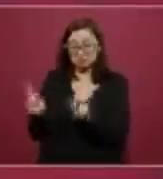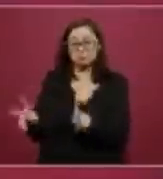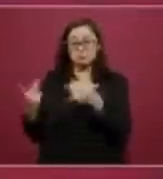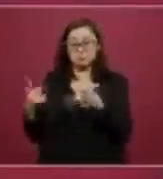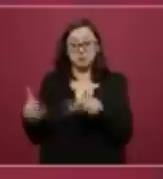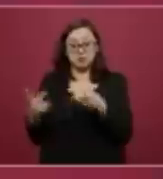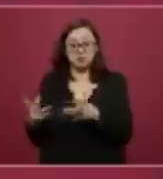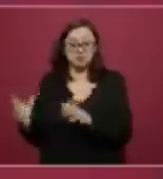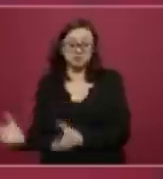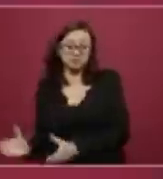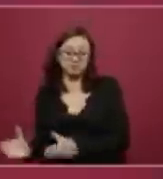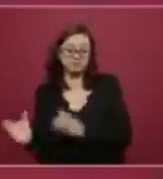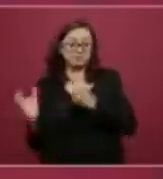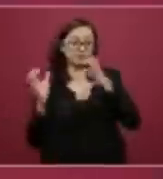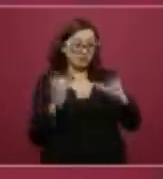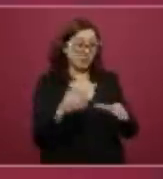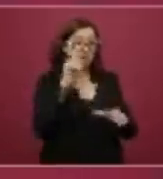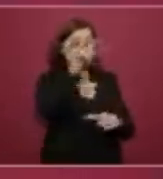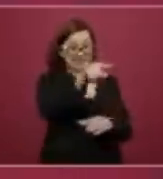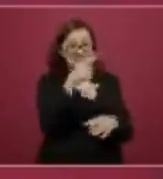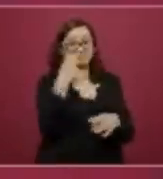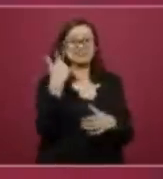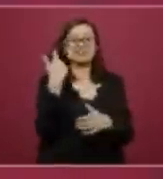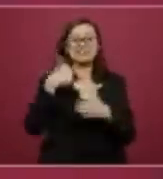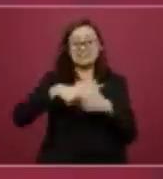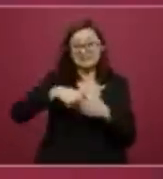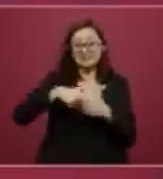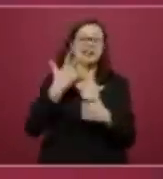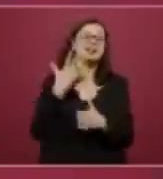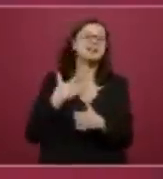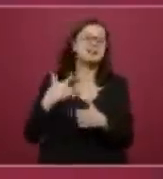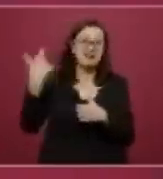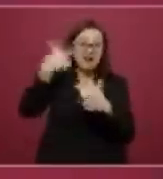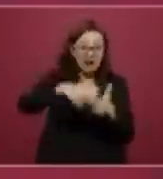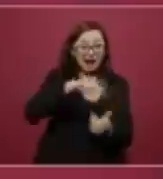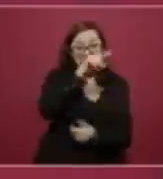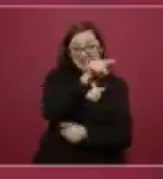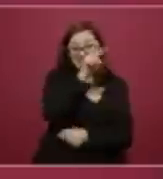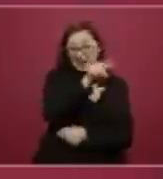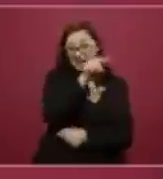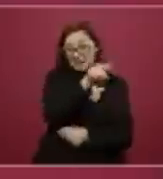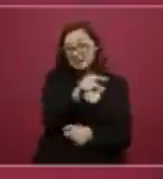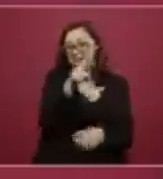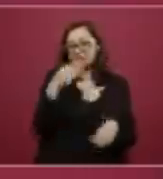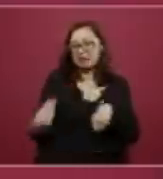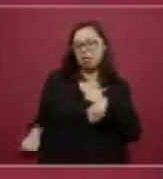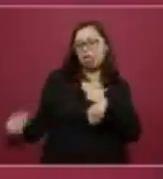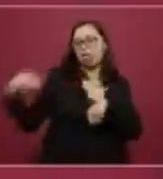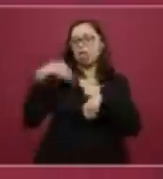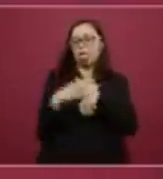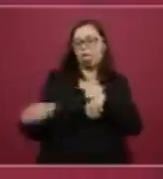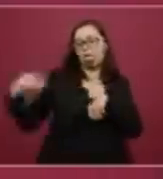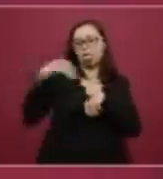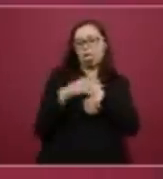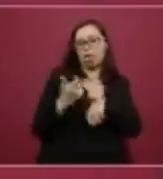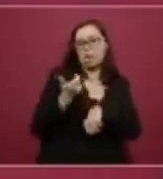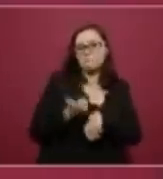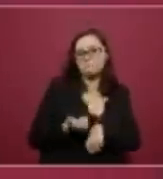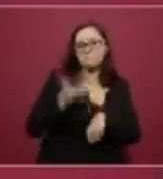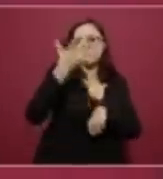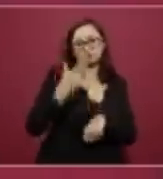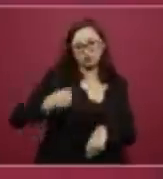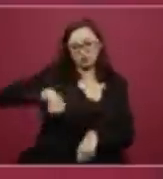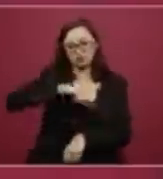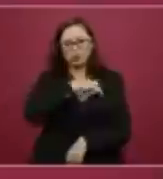el precio que venden las gasolineras, que ahí es donde no